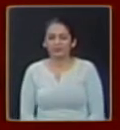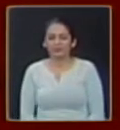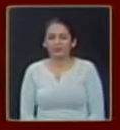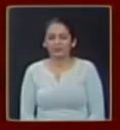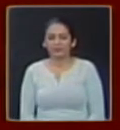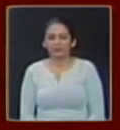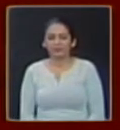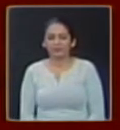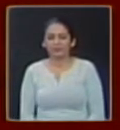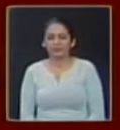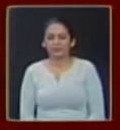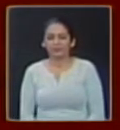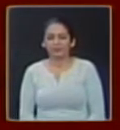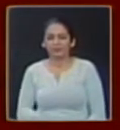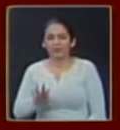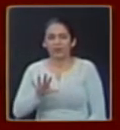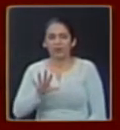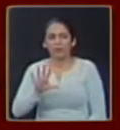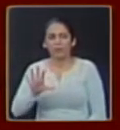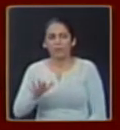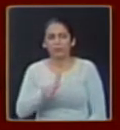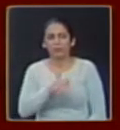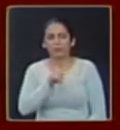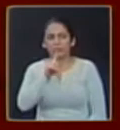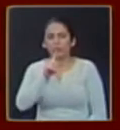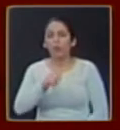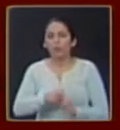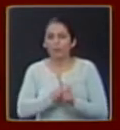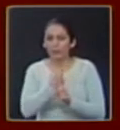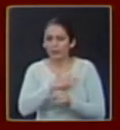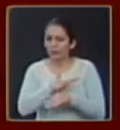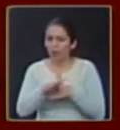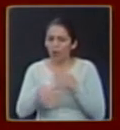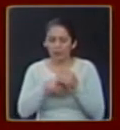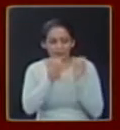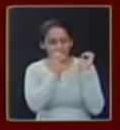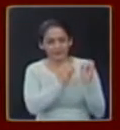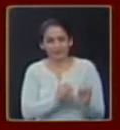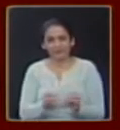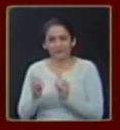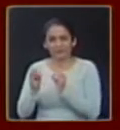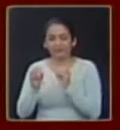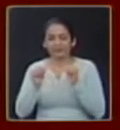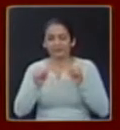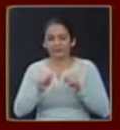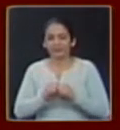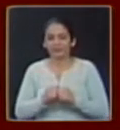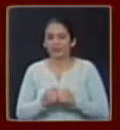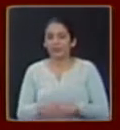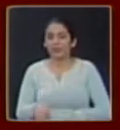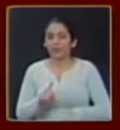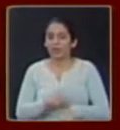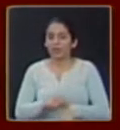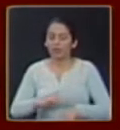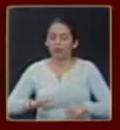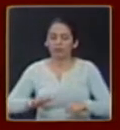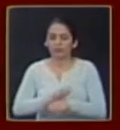de un mes ya con toda la logística. Realmente es un evento que ha consumido bastante